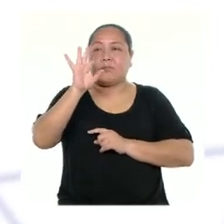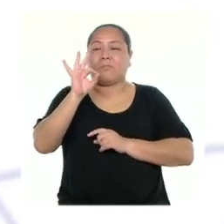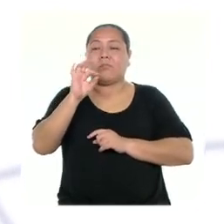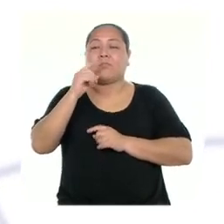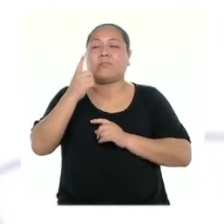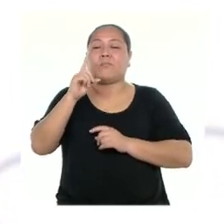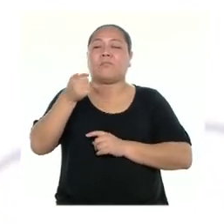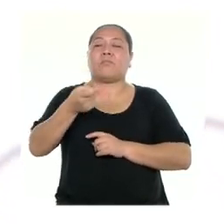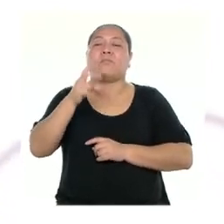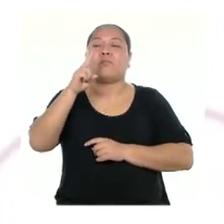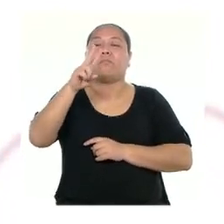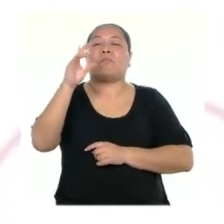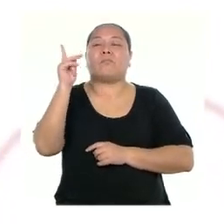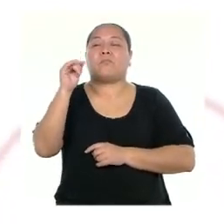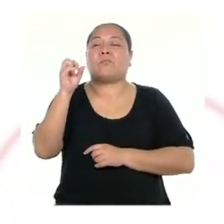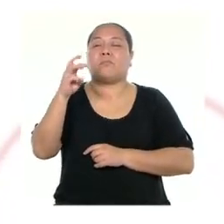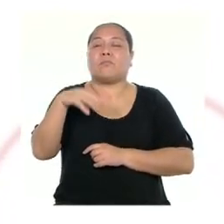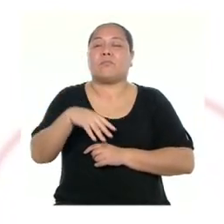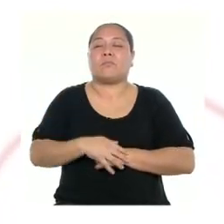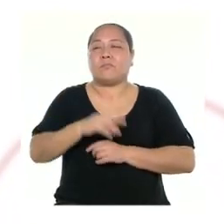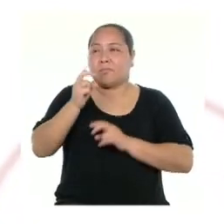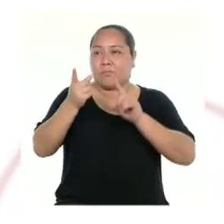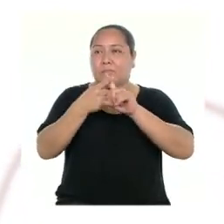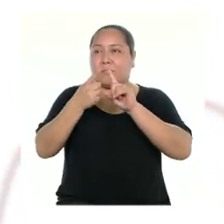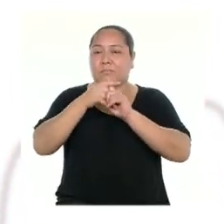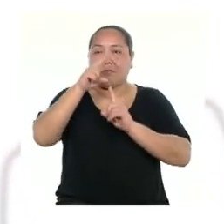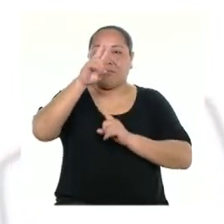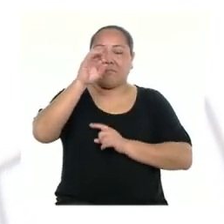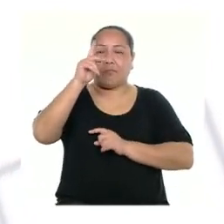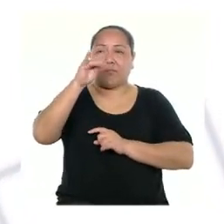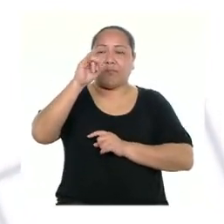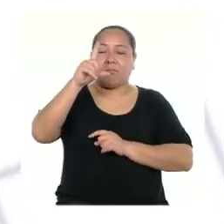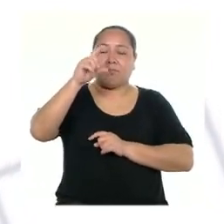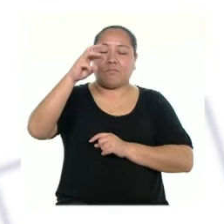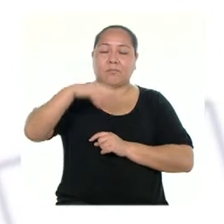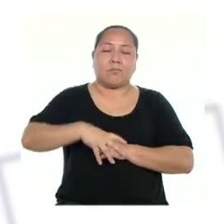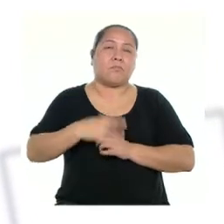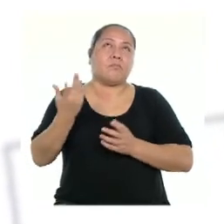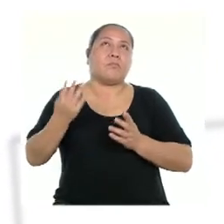459,2 kilómetros por 20 kilómetros, que es